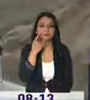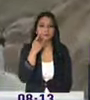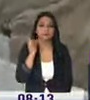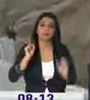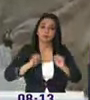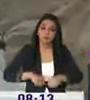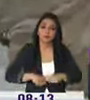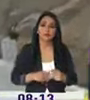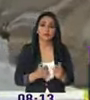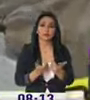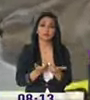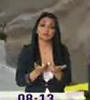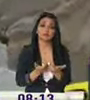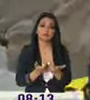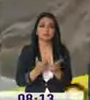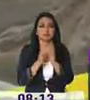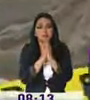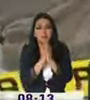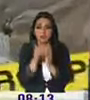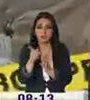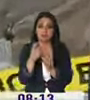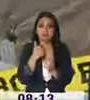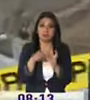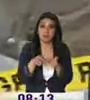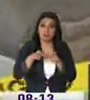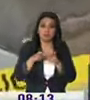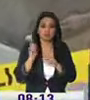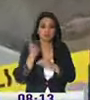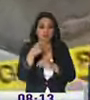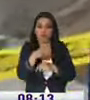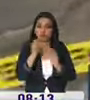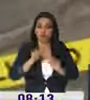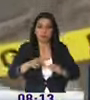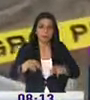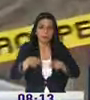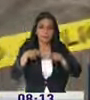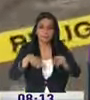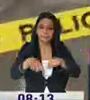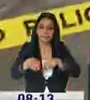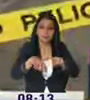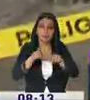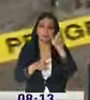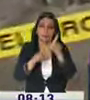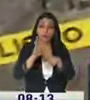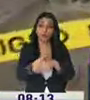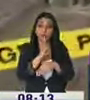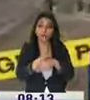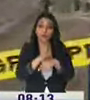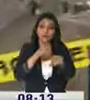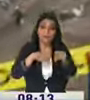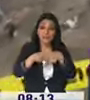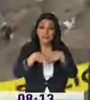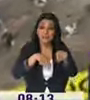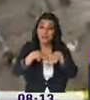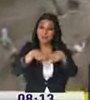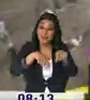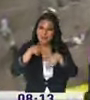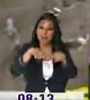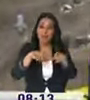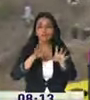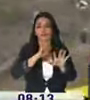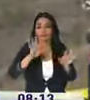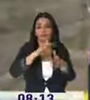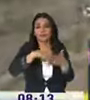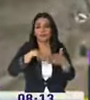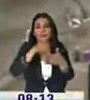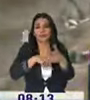que pida sus salvoconductos, únicamente ellos podrán circular por esta vía, y aquellos que utilizaban de manera aleatoria esta vía,